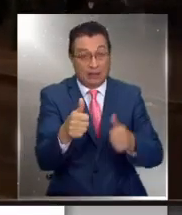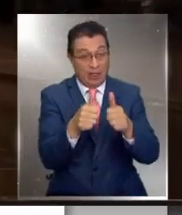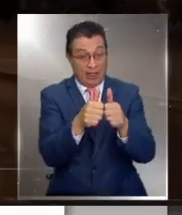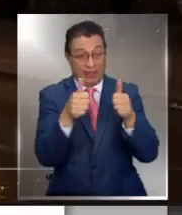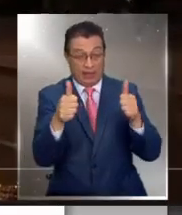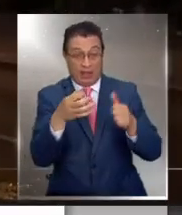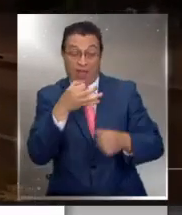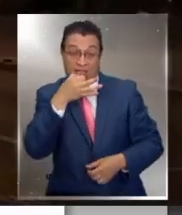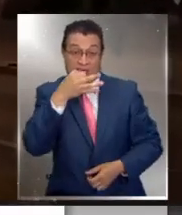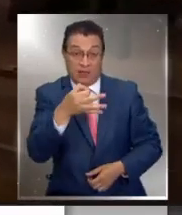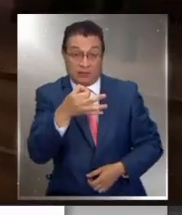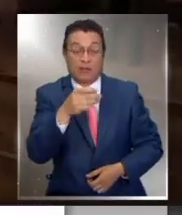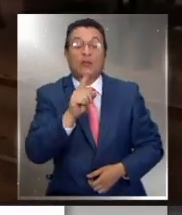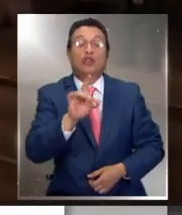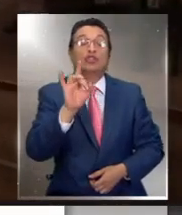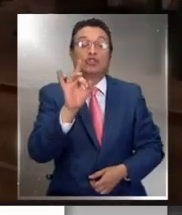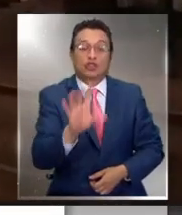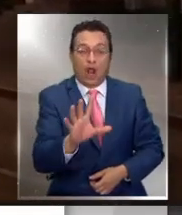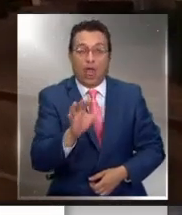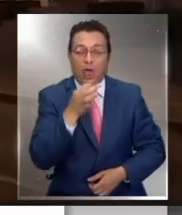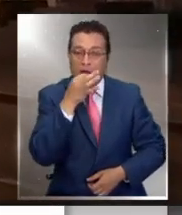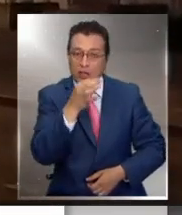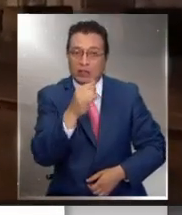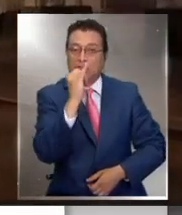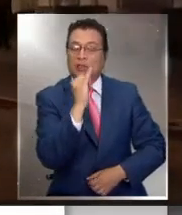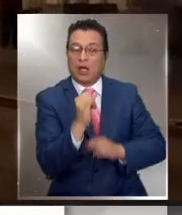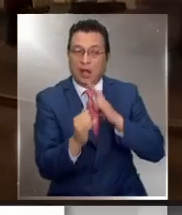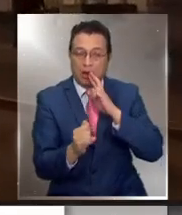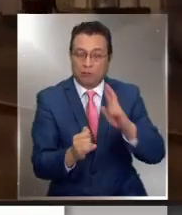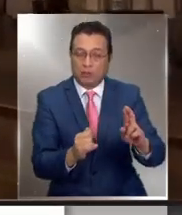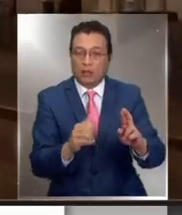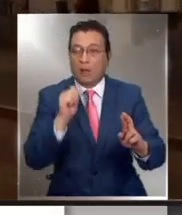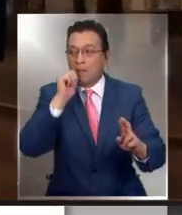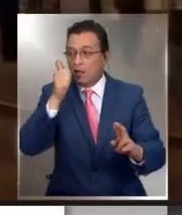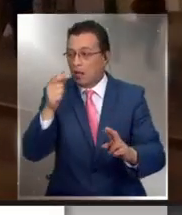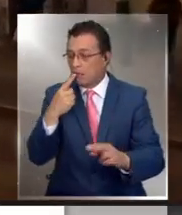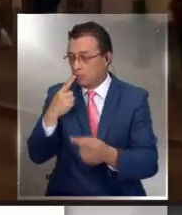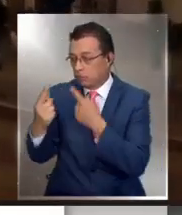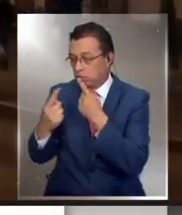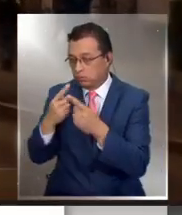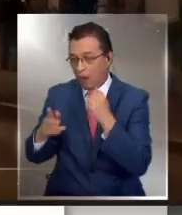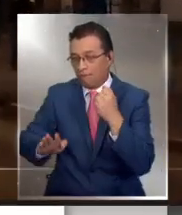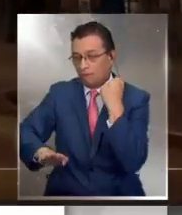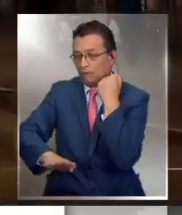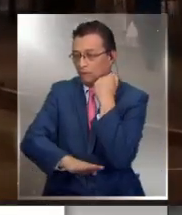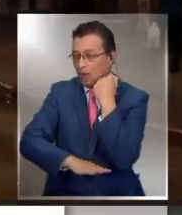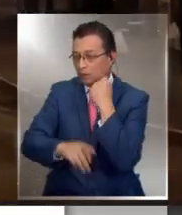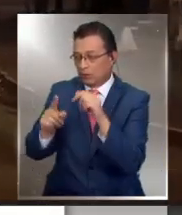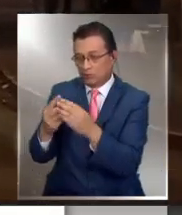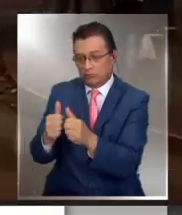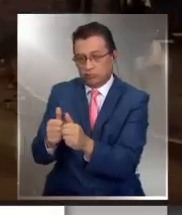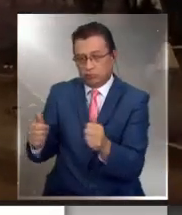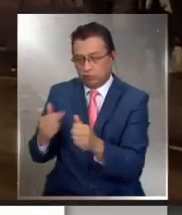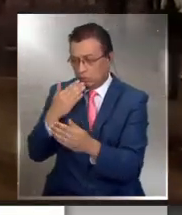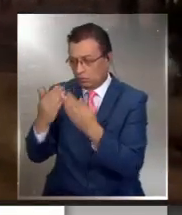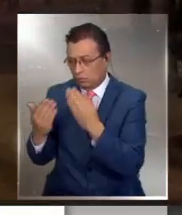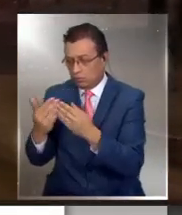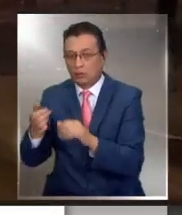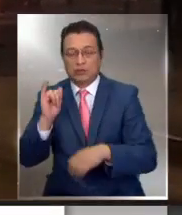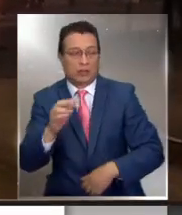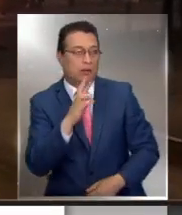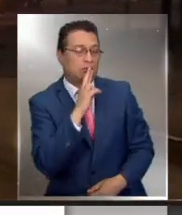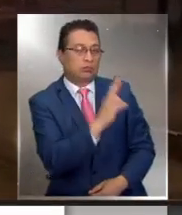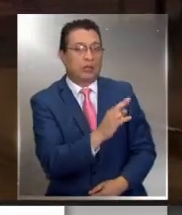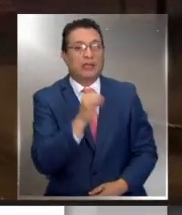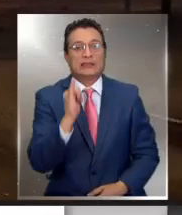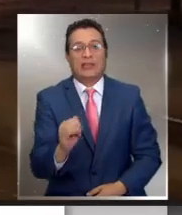dirigentes, solo esto va a ser ratificado cuando las bases estén informadas de esta de este